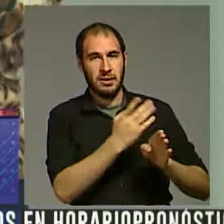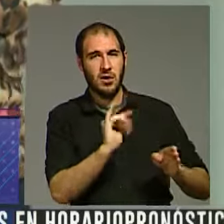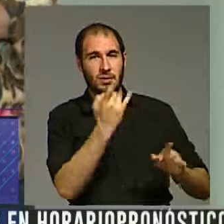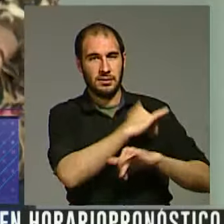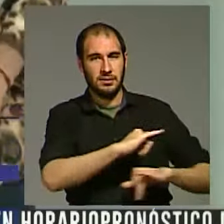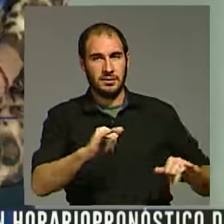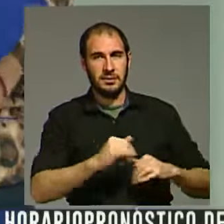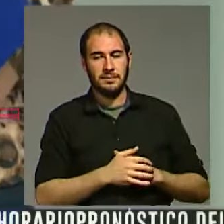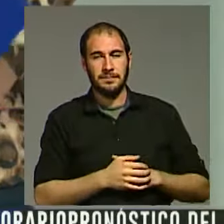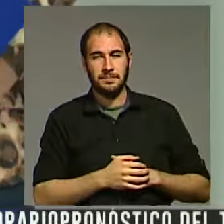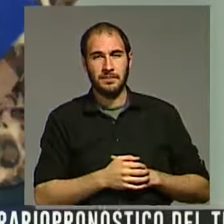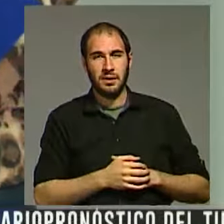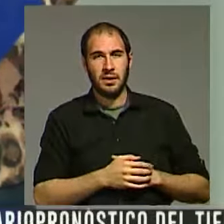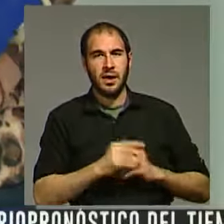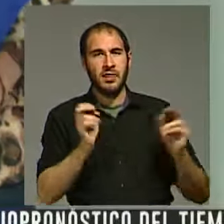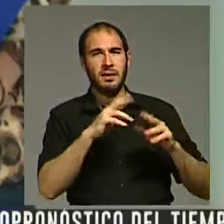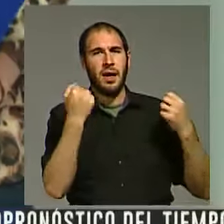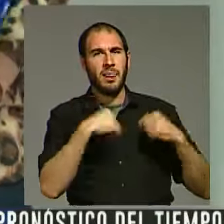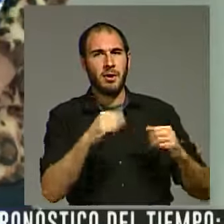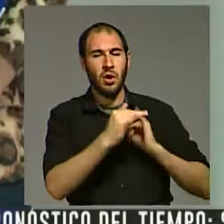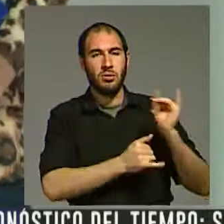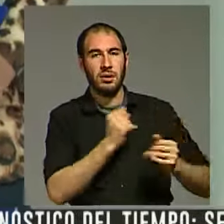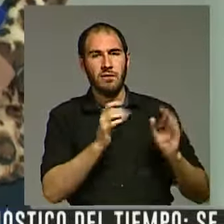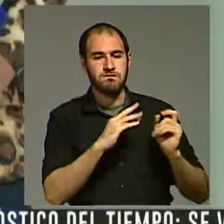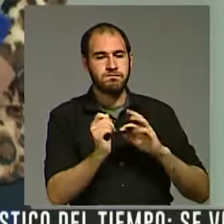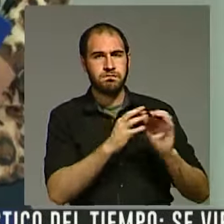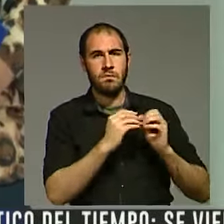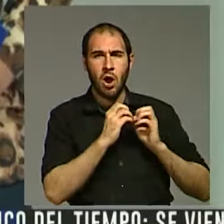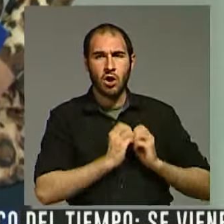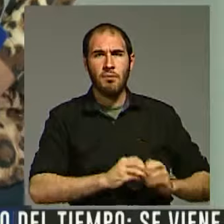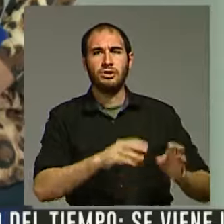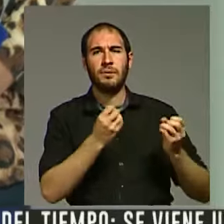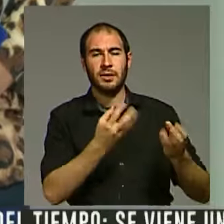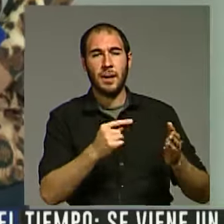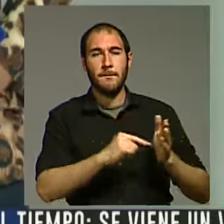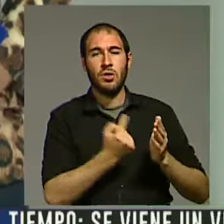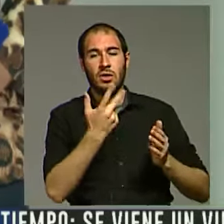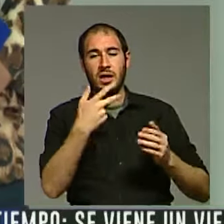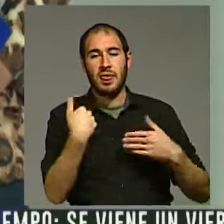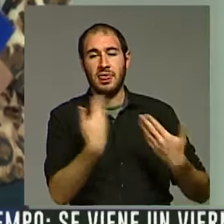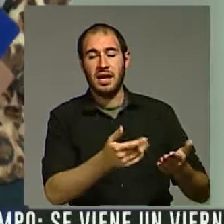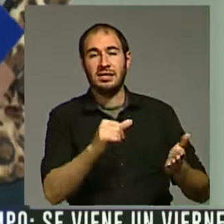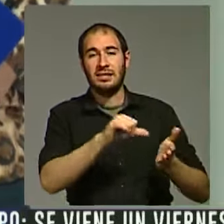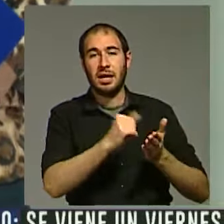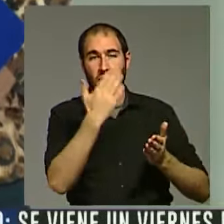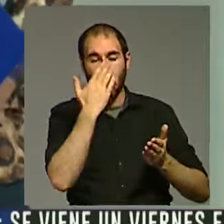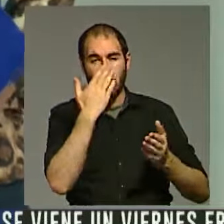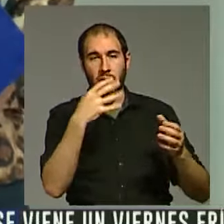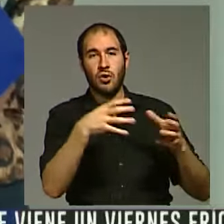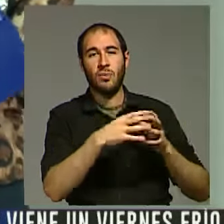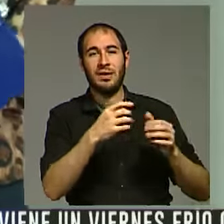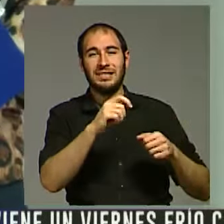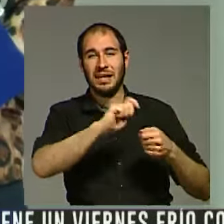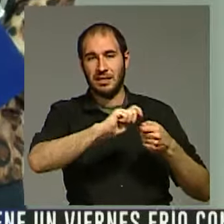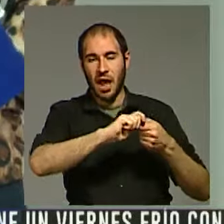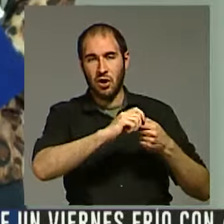Universidad Noticias, y si tenemos que hablar de deporte, tenemos que hablar de la polémica que surge a partir de los 3 puntos que se le otorgó a Central Córdoba, el equipo de Santiago del Estero,